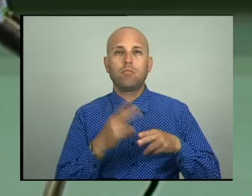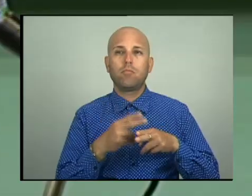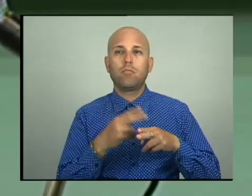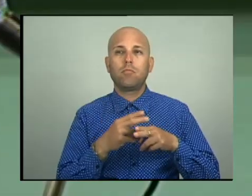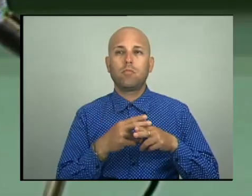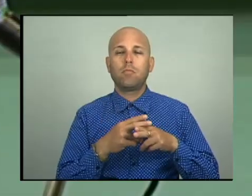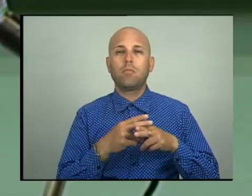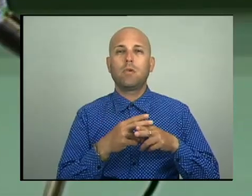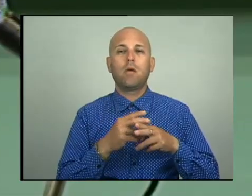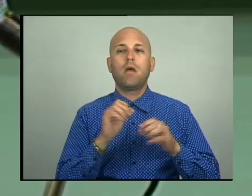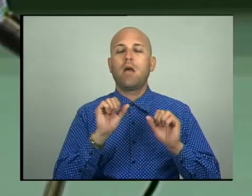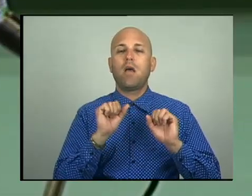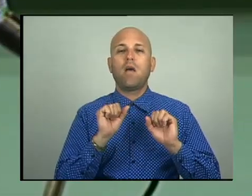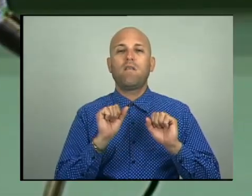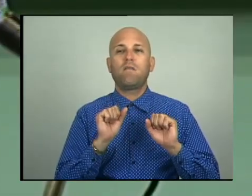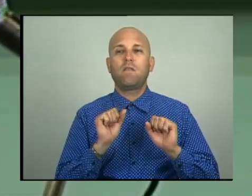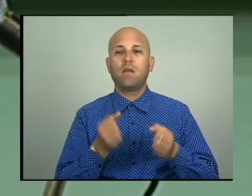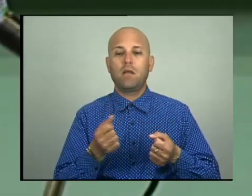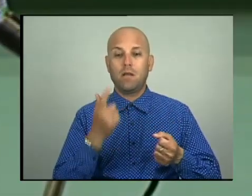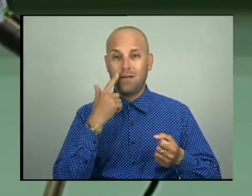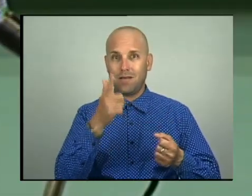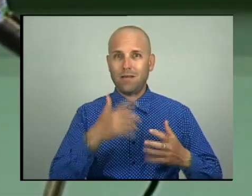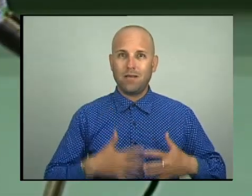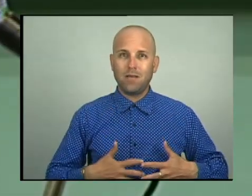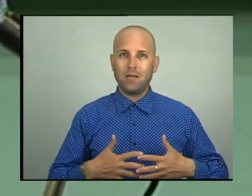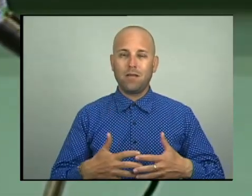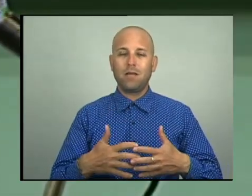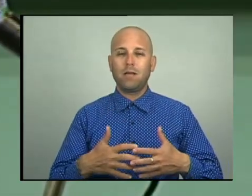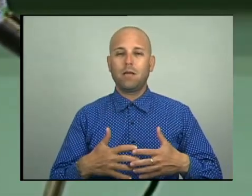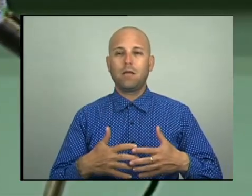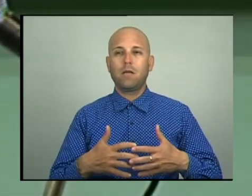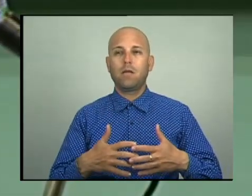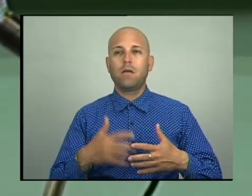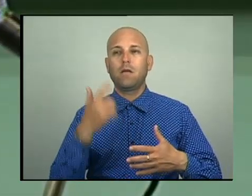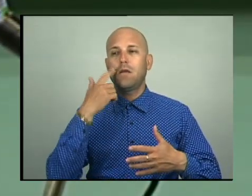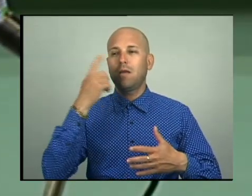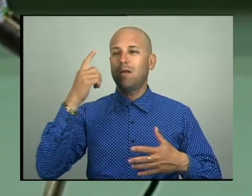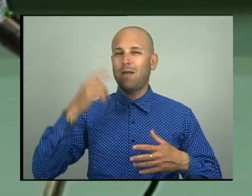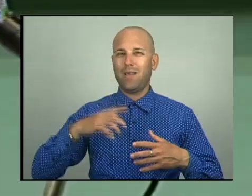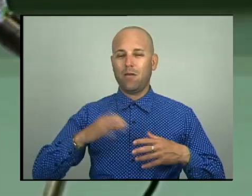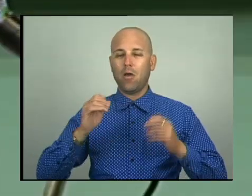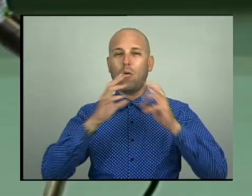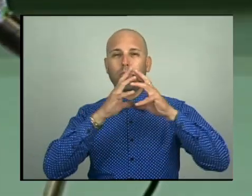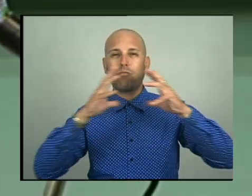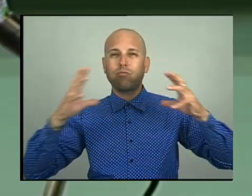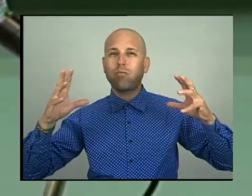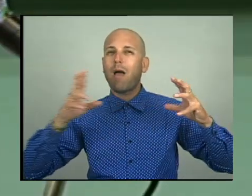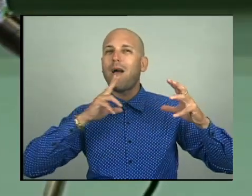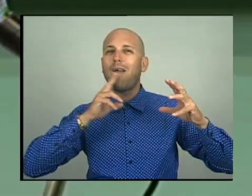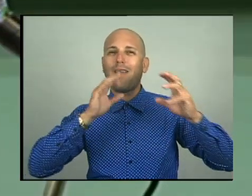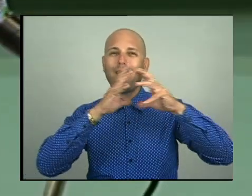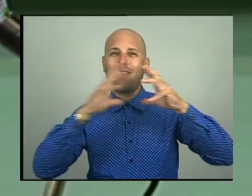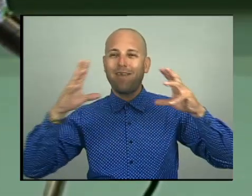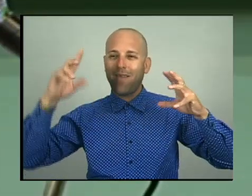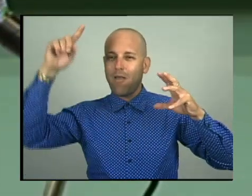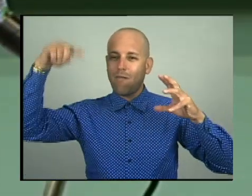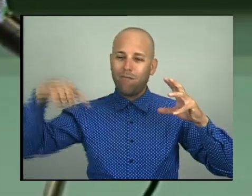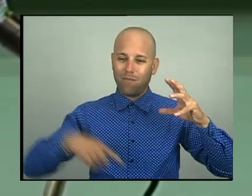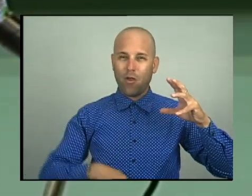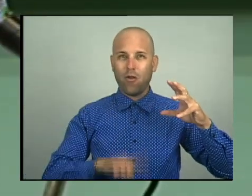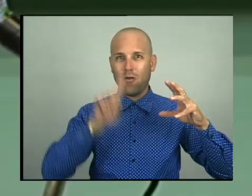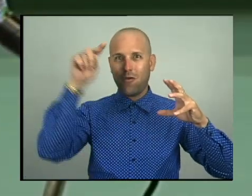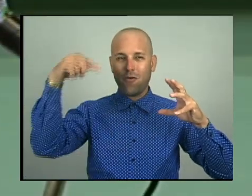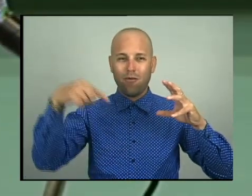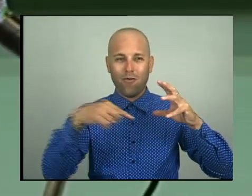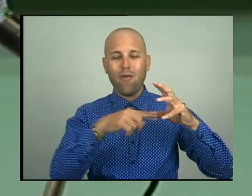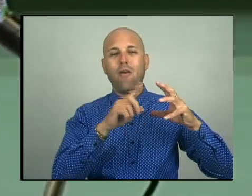ducto dependiente. O sea, normalmente en el embarazo existe el conducto arterioso, que es un conducto que mantiene el flujo a los pulmones, porque los pulmones